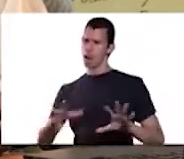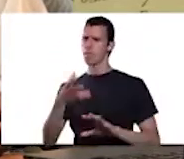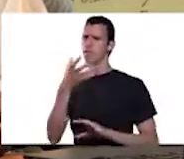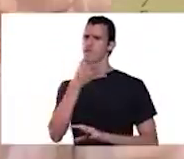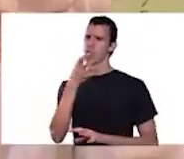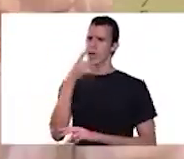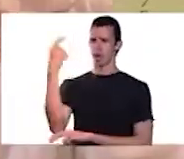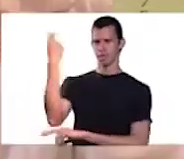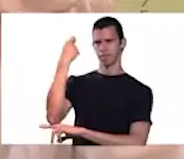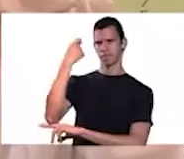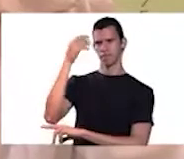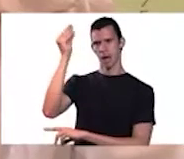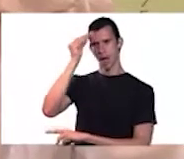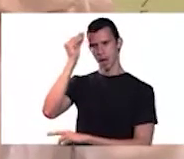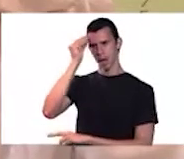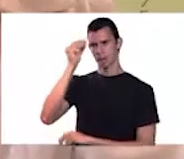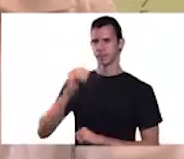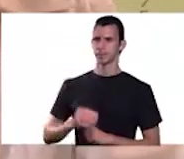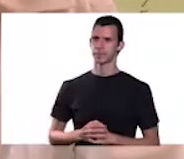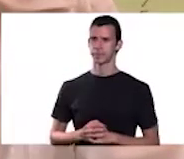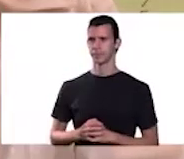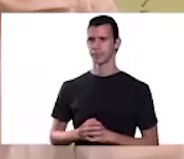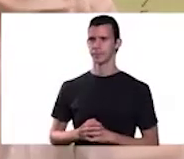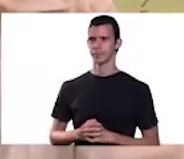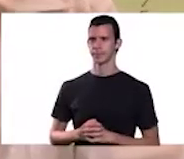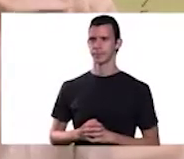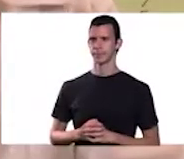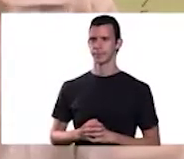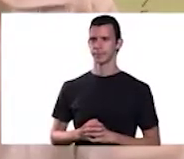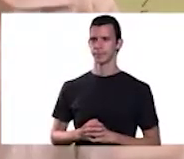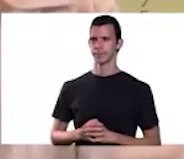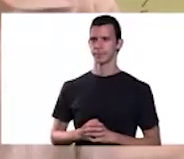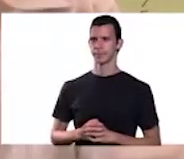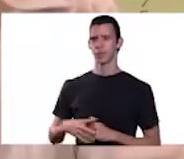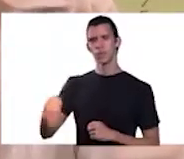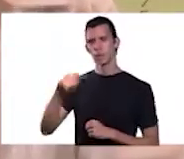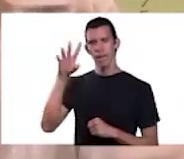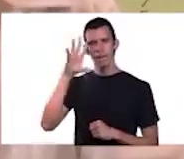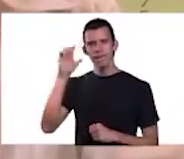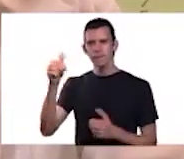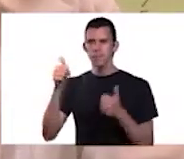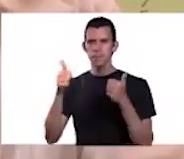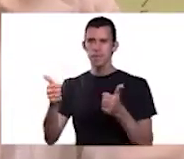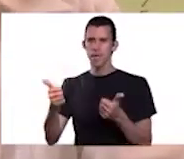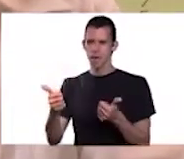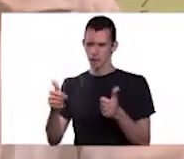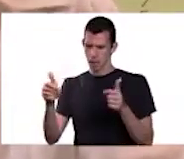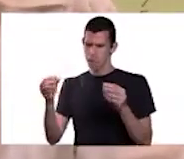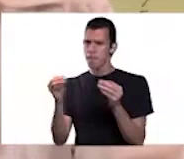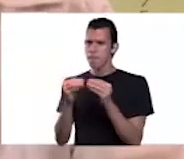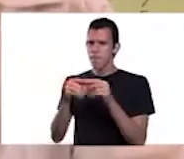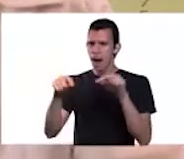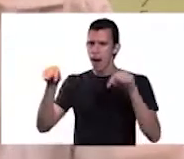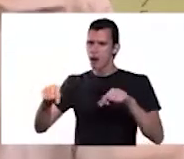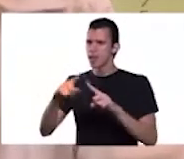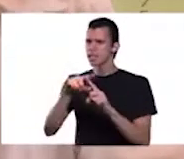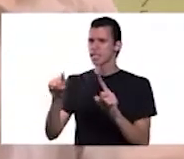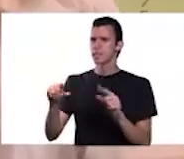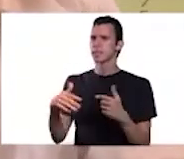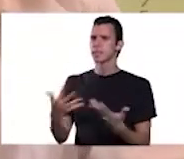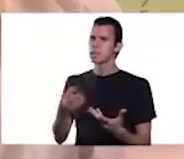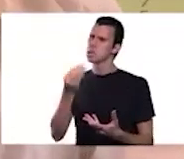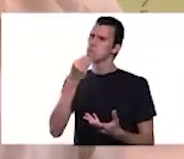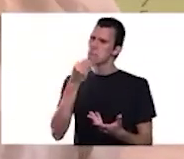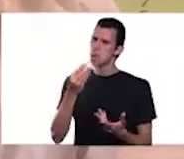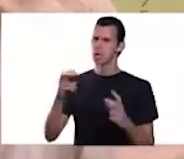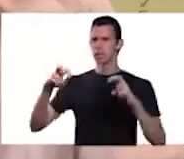comandante. Para esta contextualización podemos hacer también ese comentario, podemos valorar con